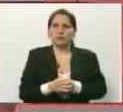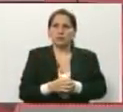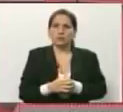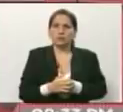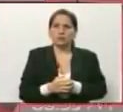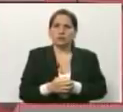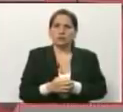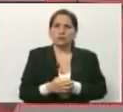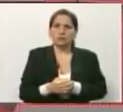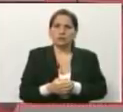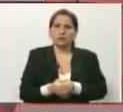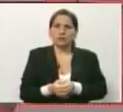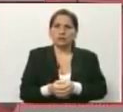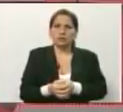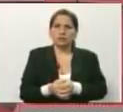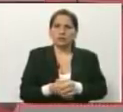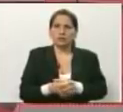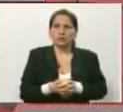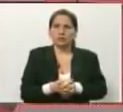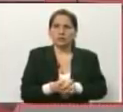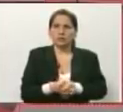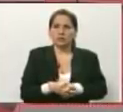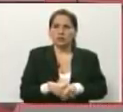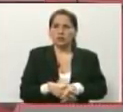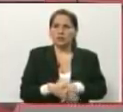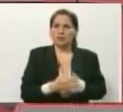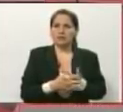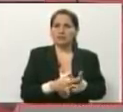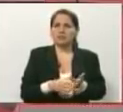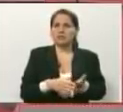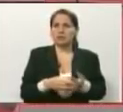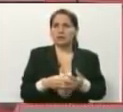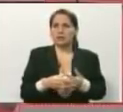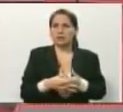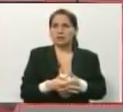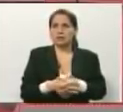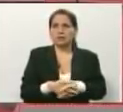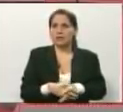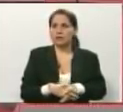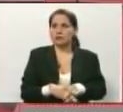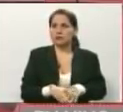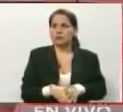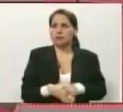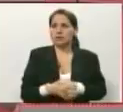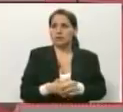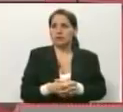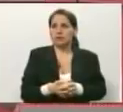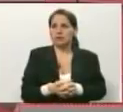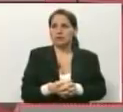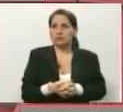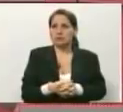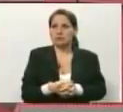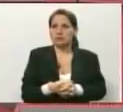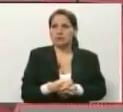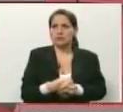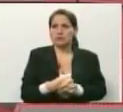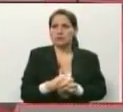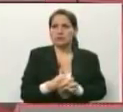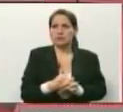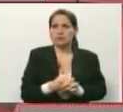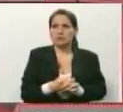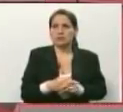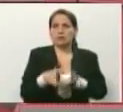Está ya estable, afortunadamente, a su familia y a él nuestro apoyo. Nuestro apoyo, nuestro cariño. Y nuestro